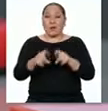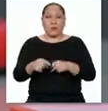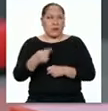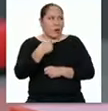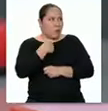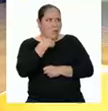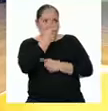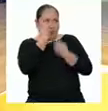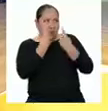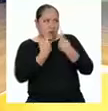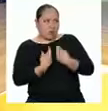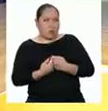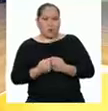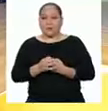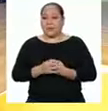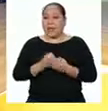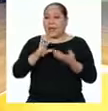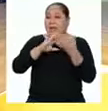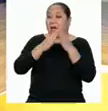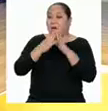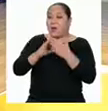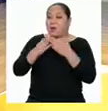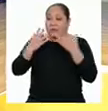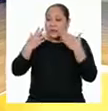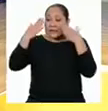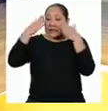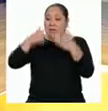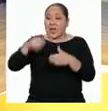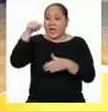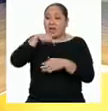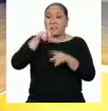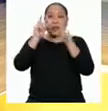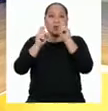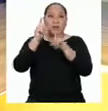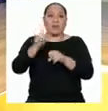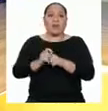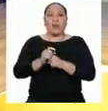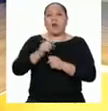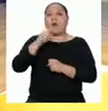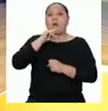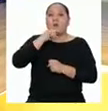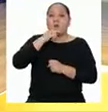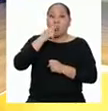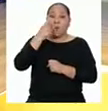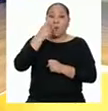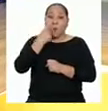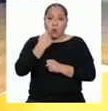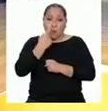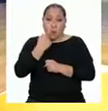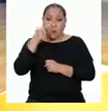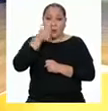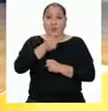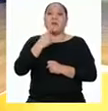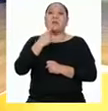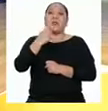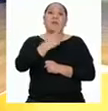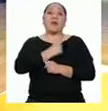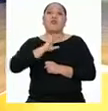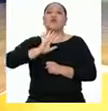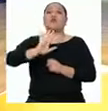has encuestado. La población a la que se dirige nuestra encuesta son las chicas y chicos de primero de secundaria y